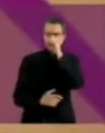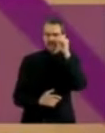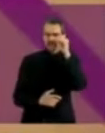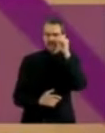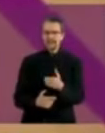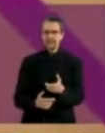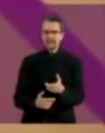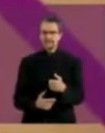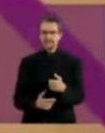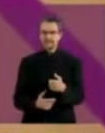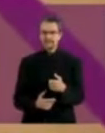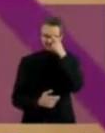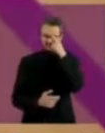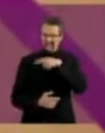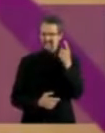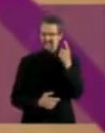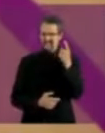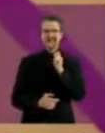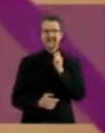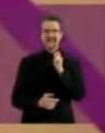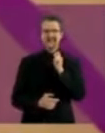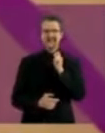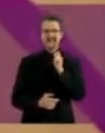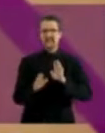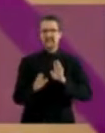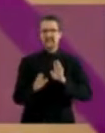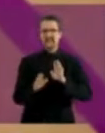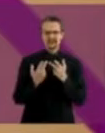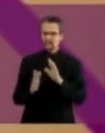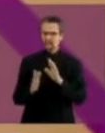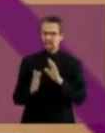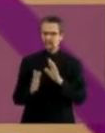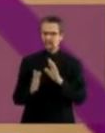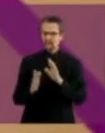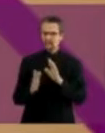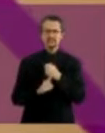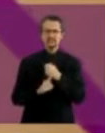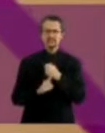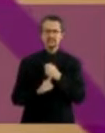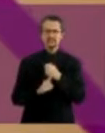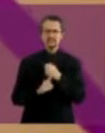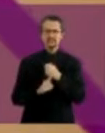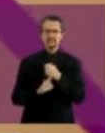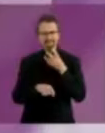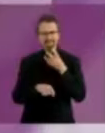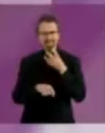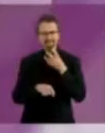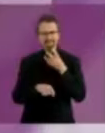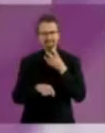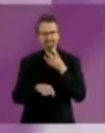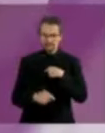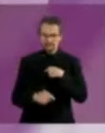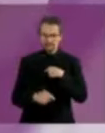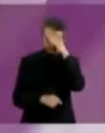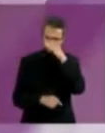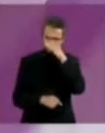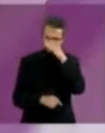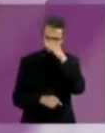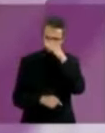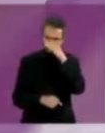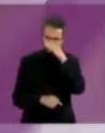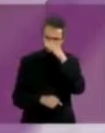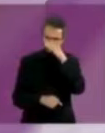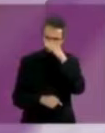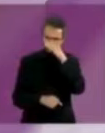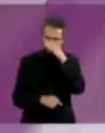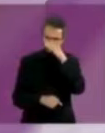destruir. Si había algún problema, había que corregir. Yo propongo que haya nuevamente escuelas de tiempo completo. Ningún país sale adelante